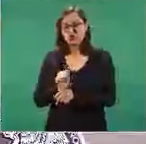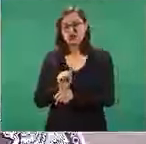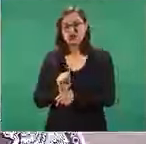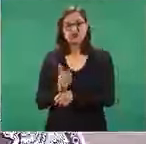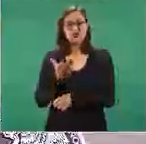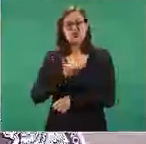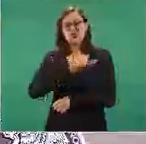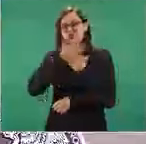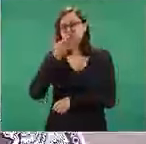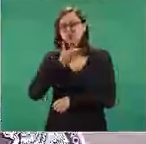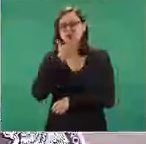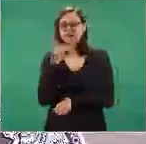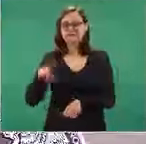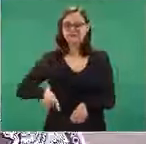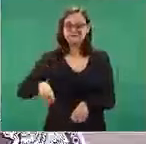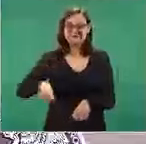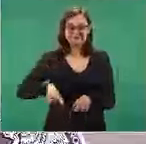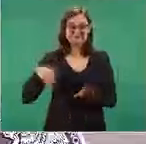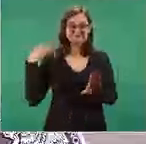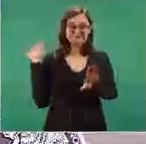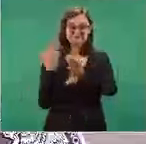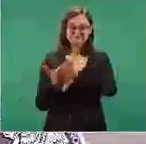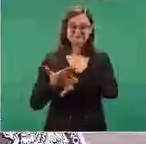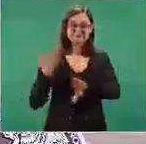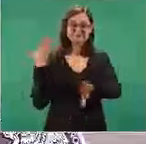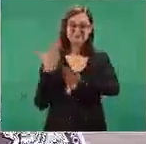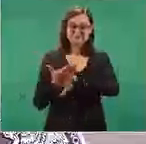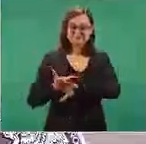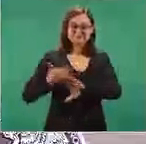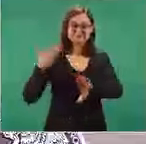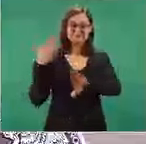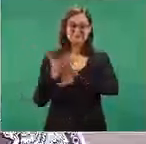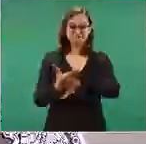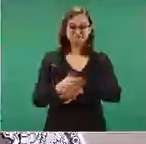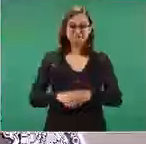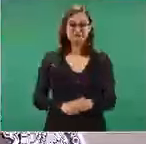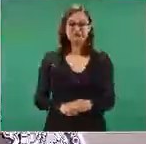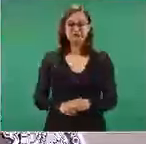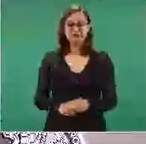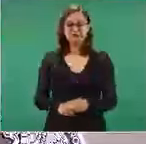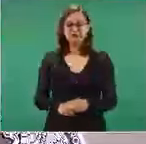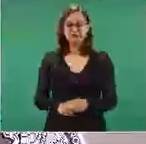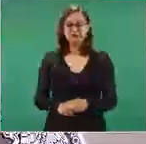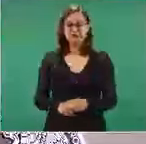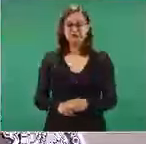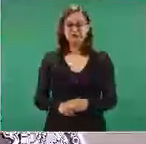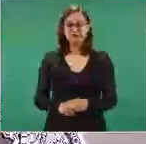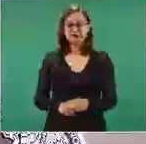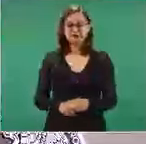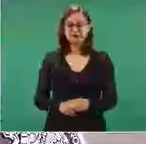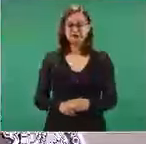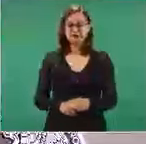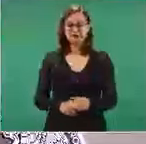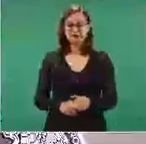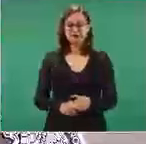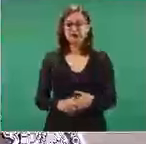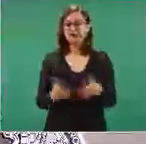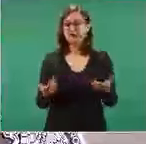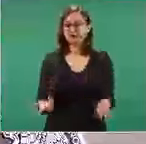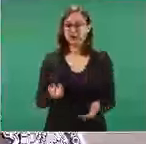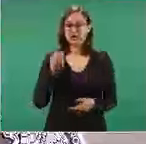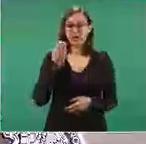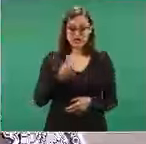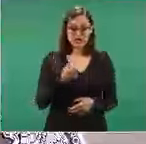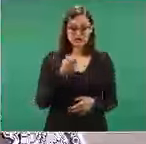que constantemente atacan al gobierno y al presidente López Obrador. No solo este correo es usado por estas